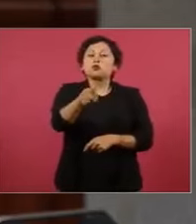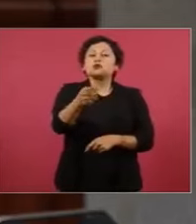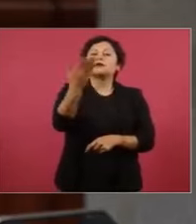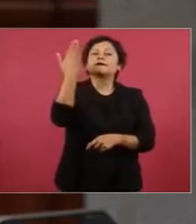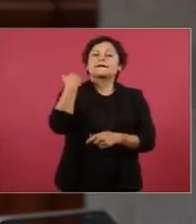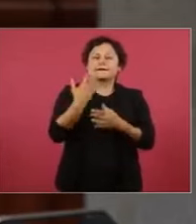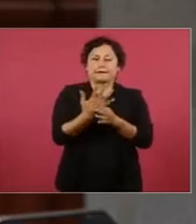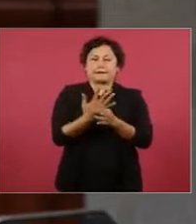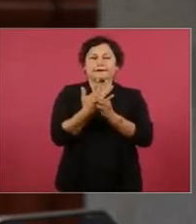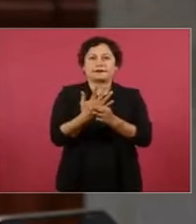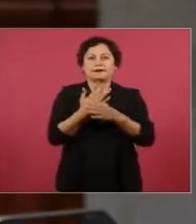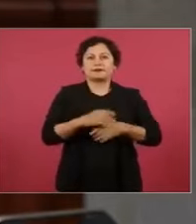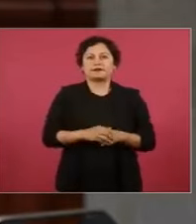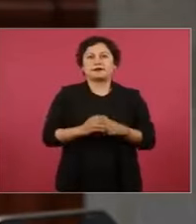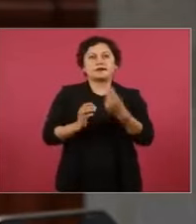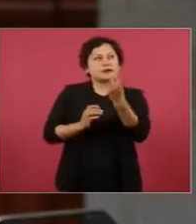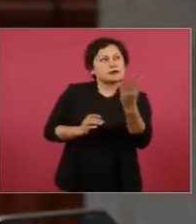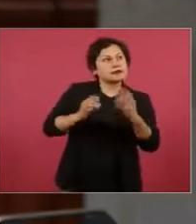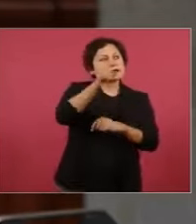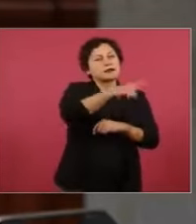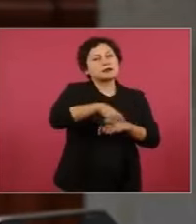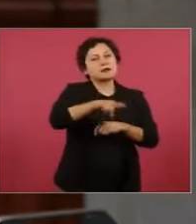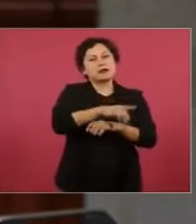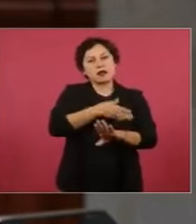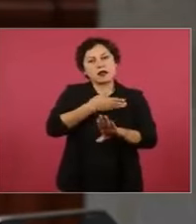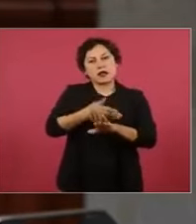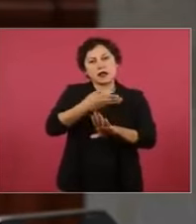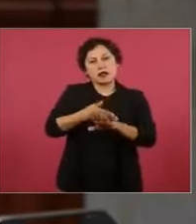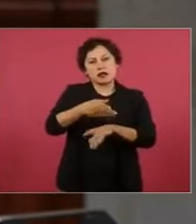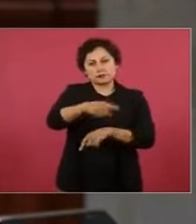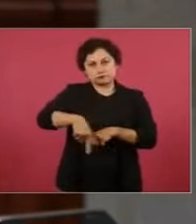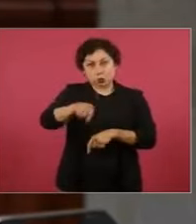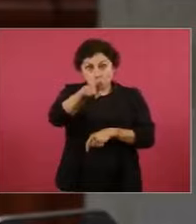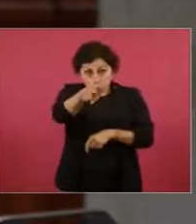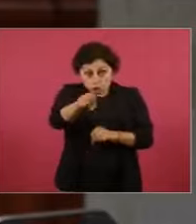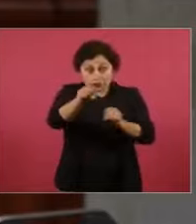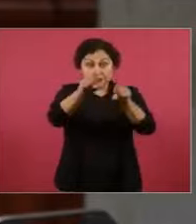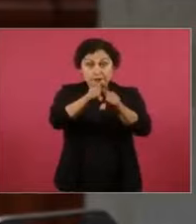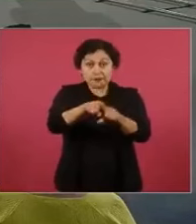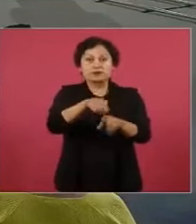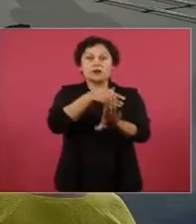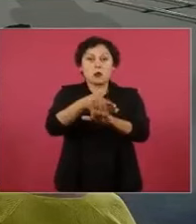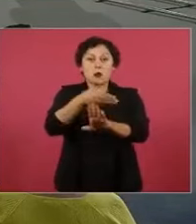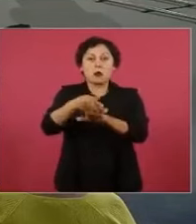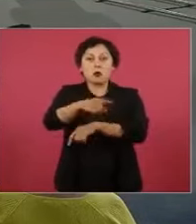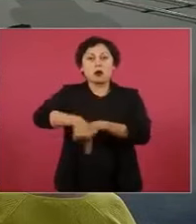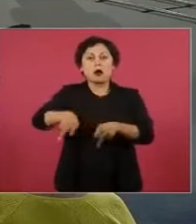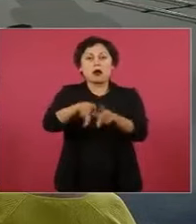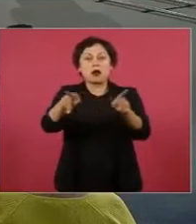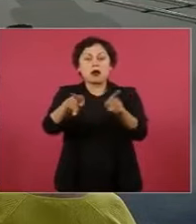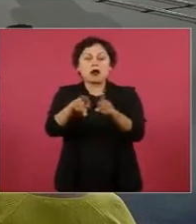se ha dedicado a estigmatizar a los periodistas, a atacarnos casi todos los días y a confundirlo, porque usted